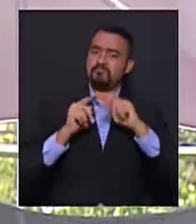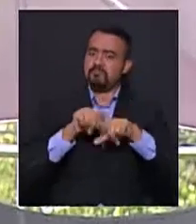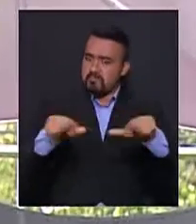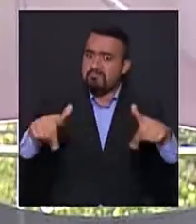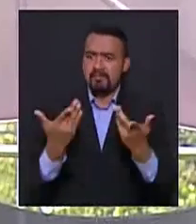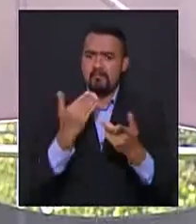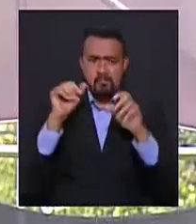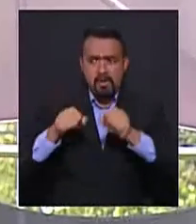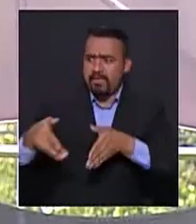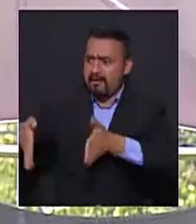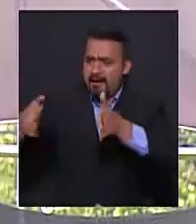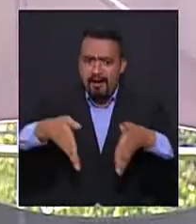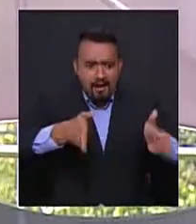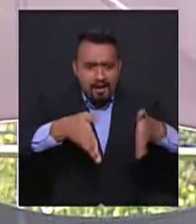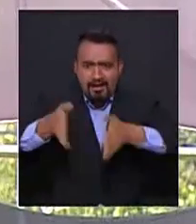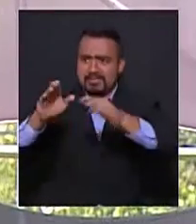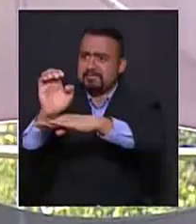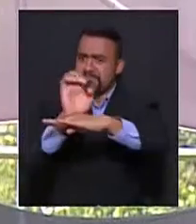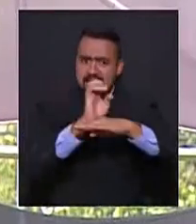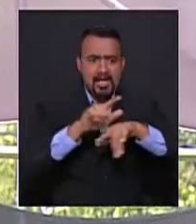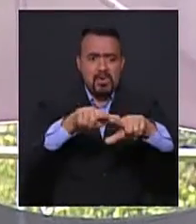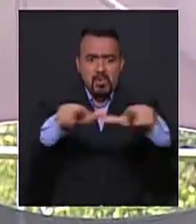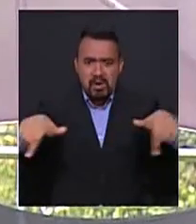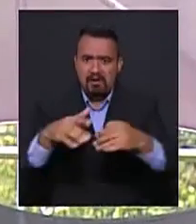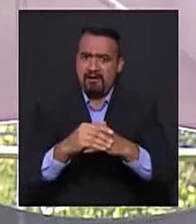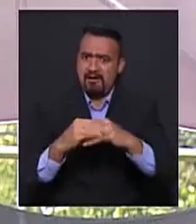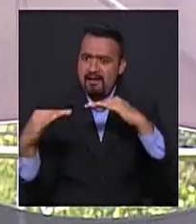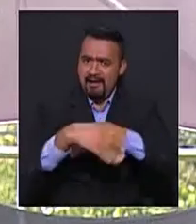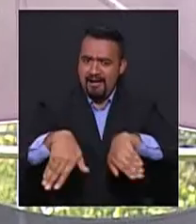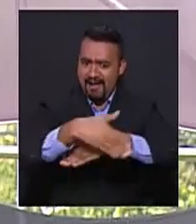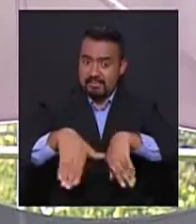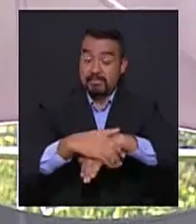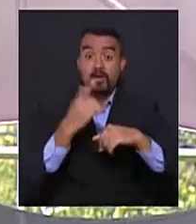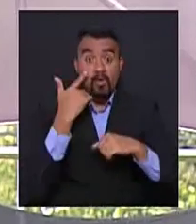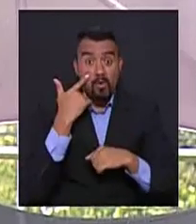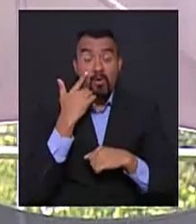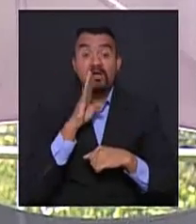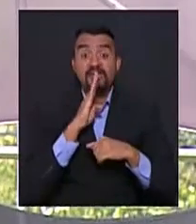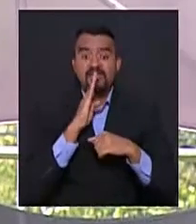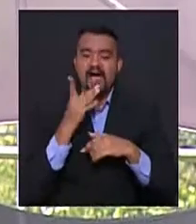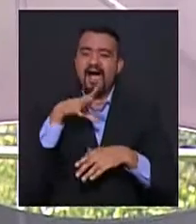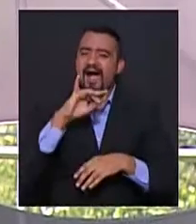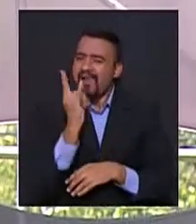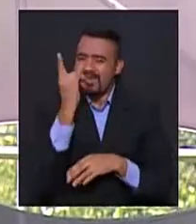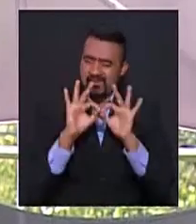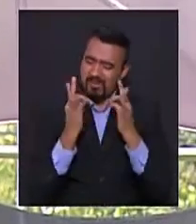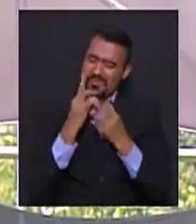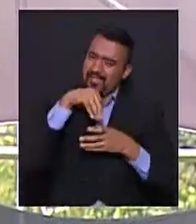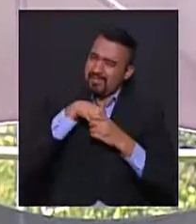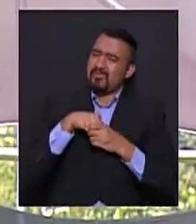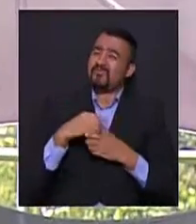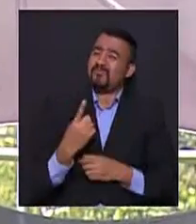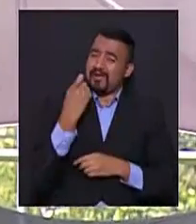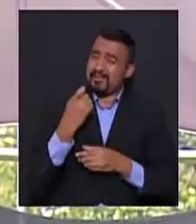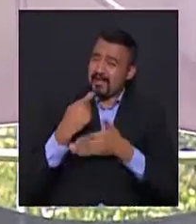nuestros barrios, lugares públicos para la gente, pero de las fachadas hacia adentro queda mucho por hacer. El